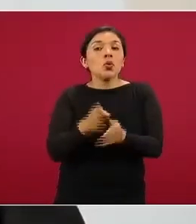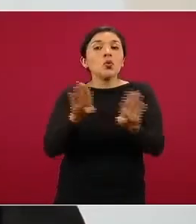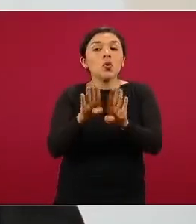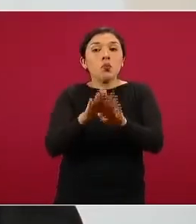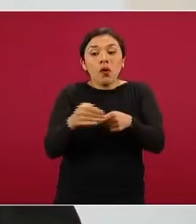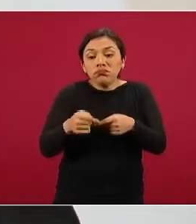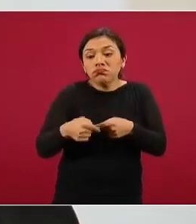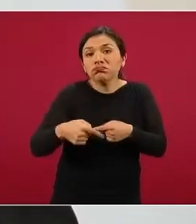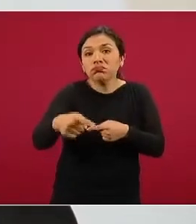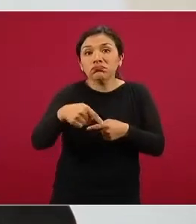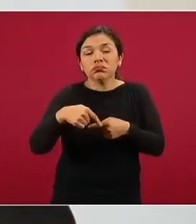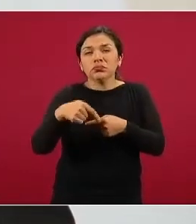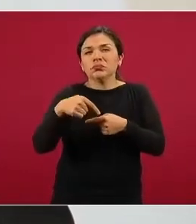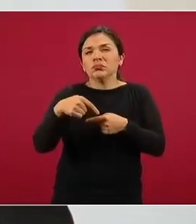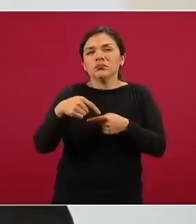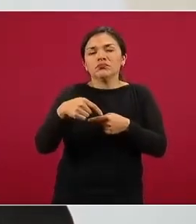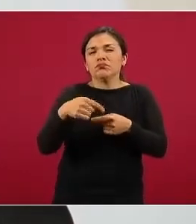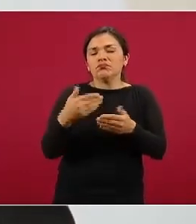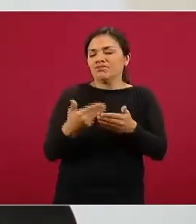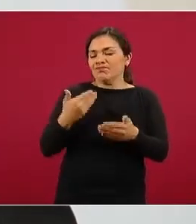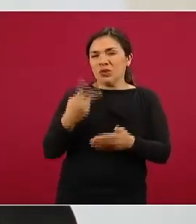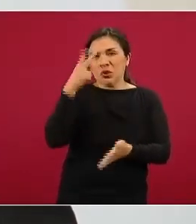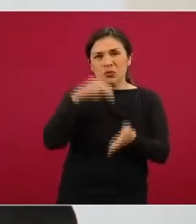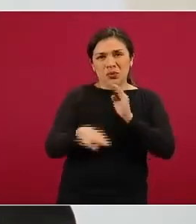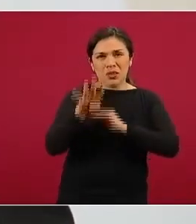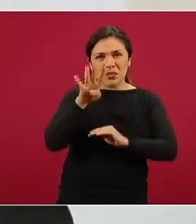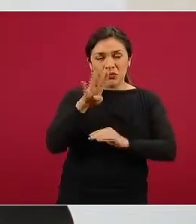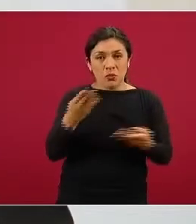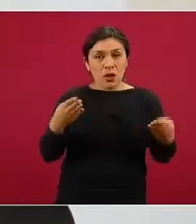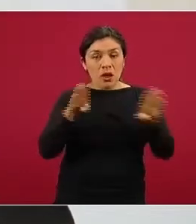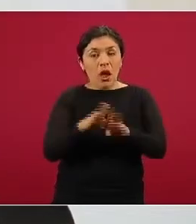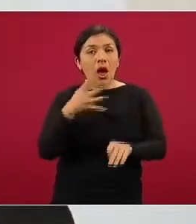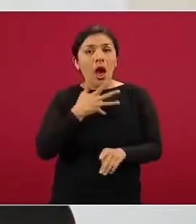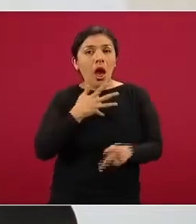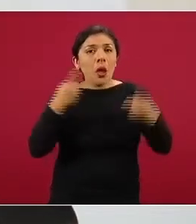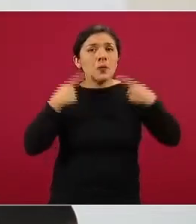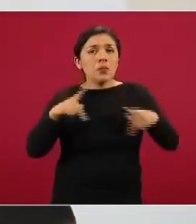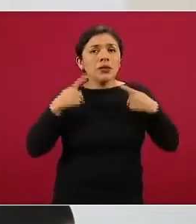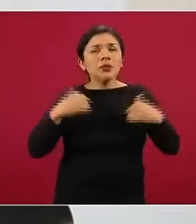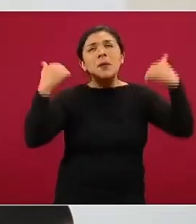cierre del 2019 se desplazaron